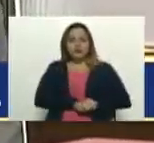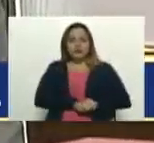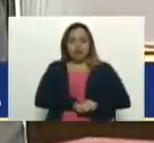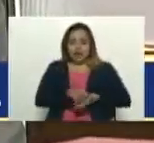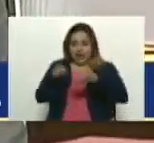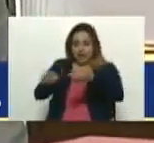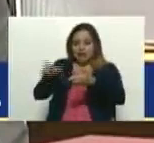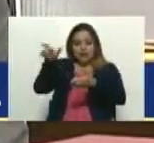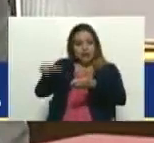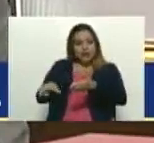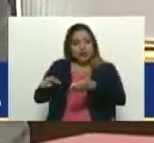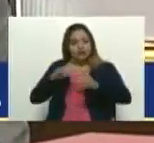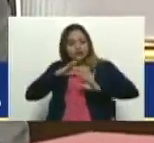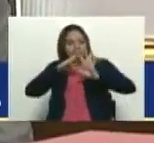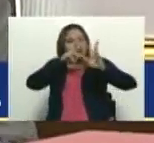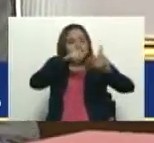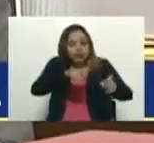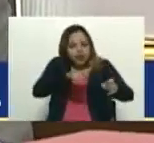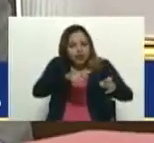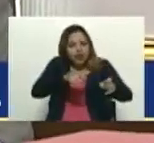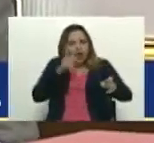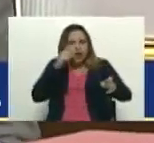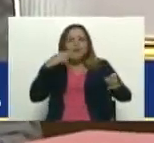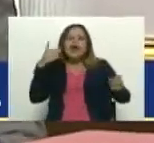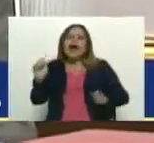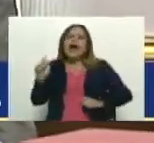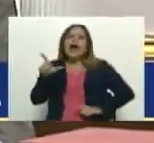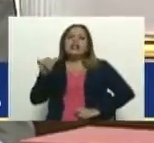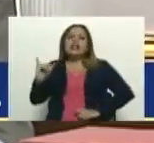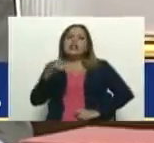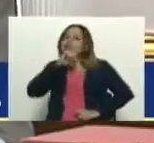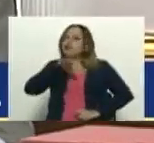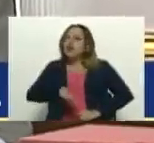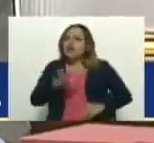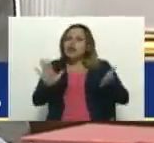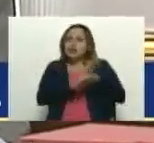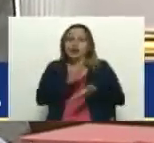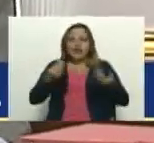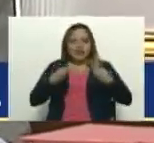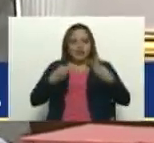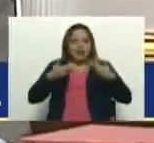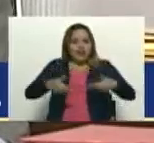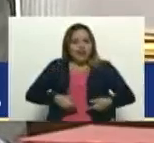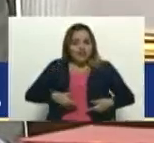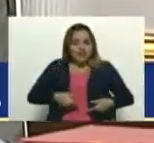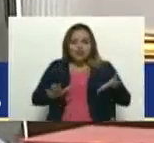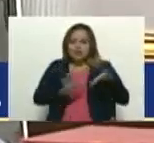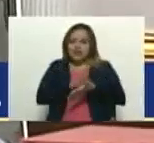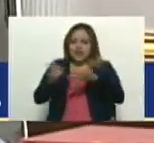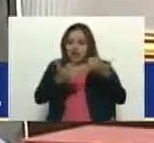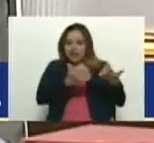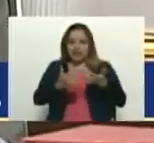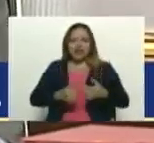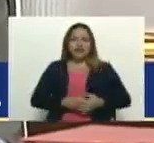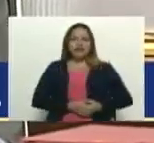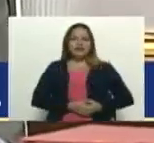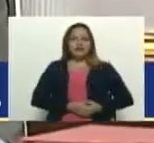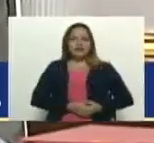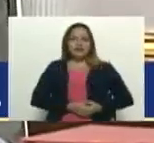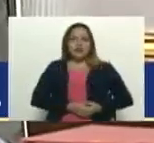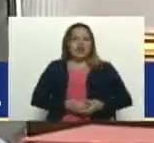guerrillero le contaba a Alí las anécdotas de su vida y de su lucha en las guerrillas. Y la frase